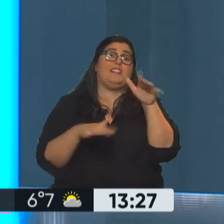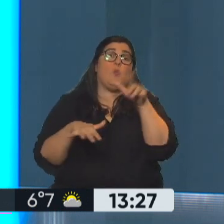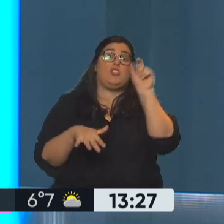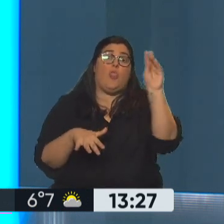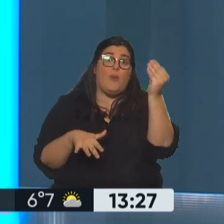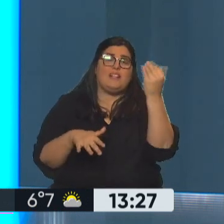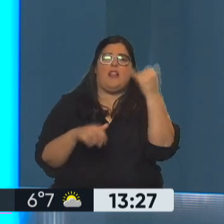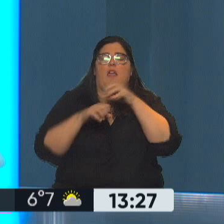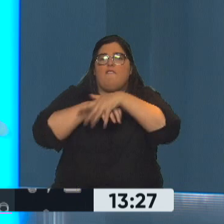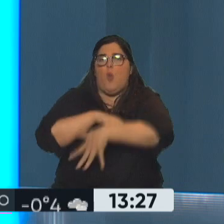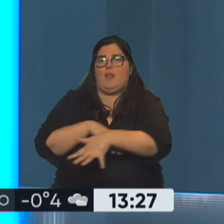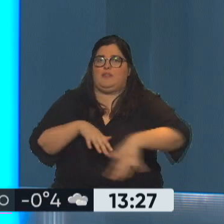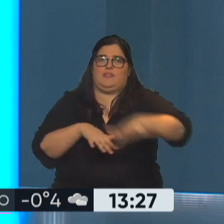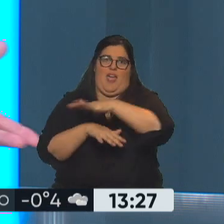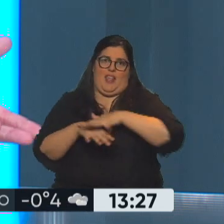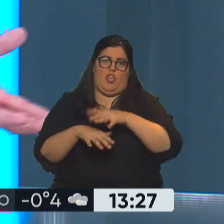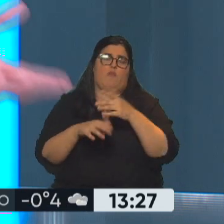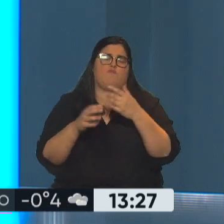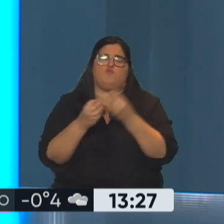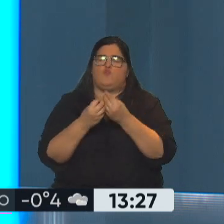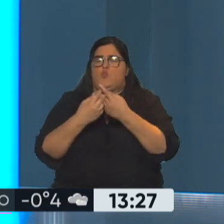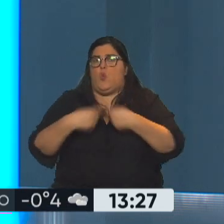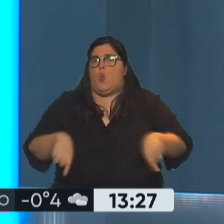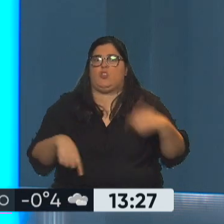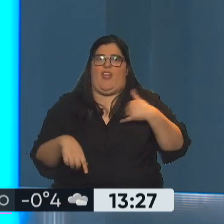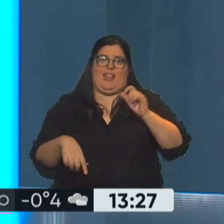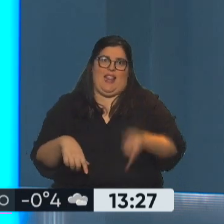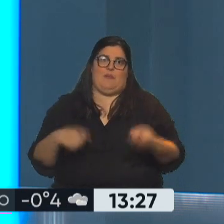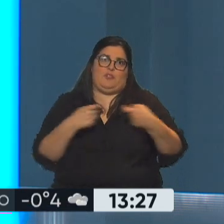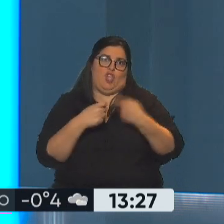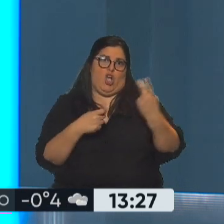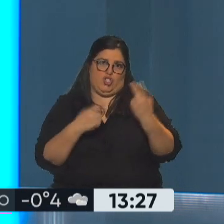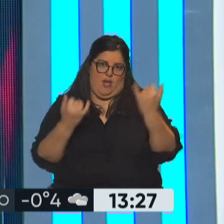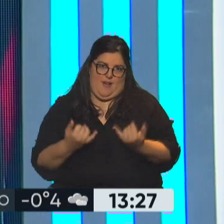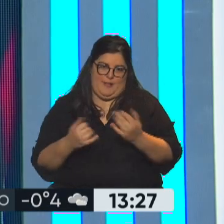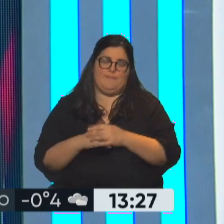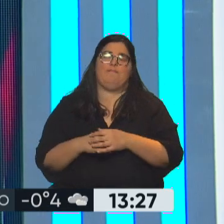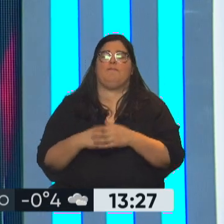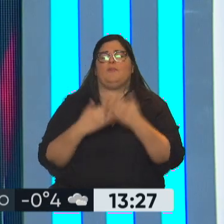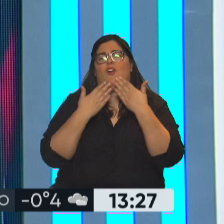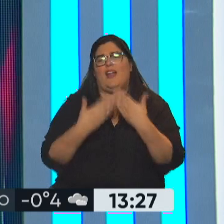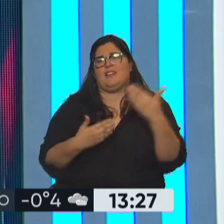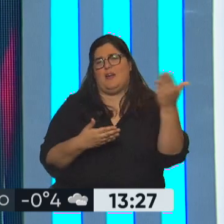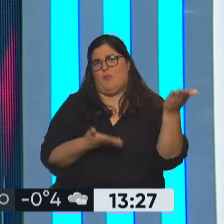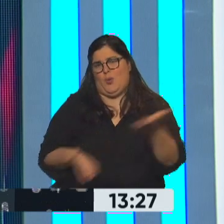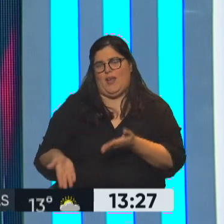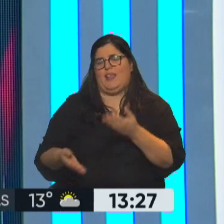a la región y muchísimo a la Argentina, su principal Claro. socio, obviamente. Tal cual. Bien, Marcio, gracias por haber venido.